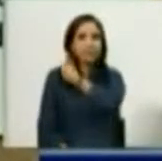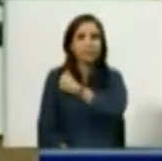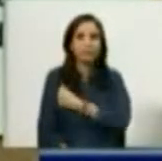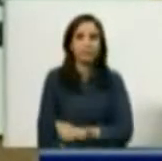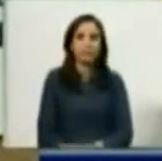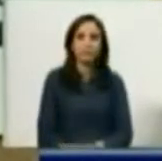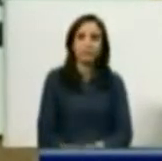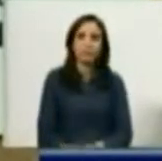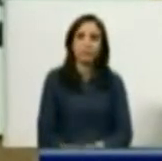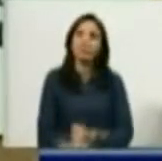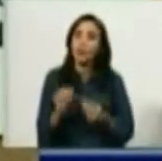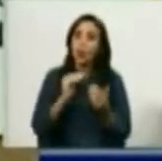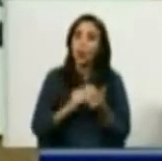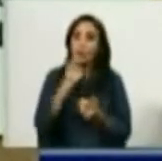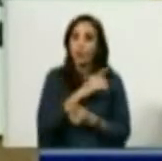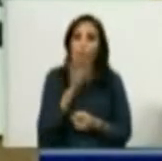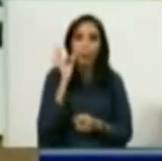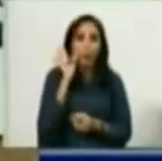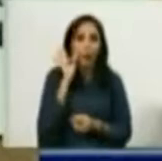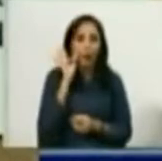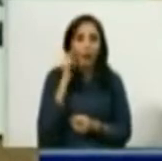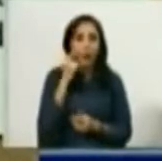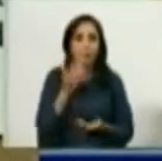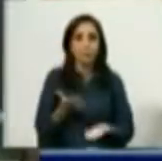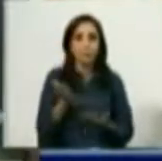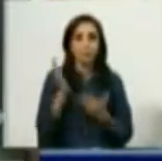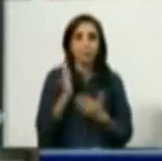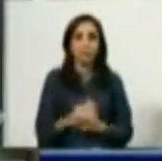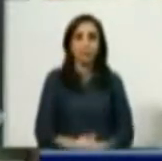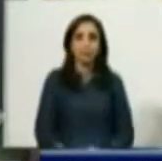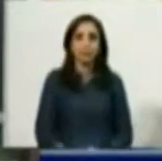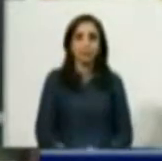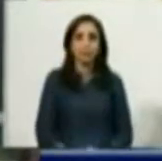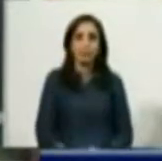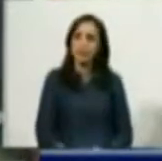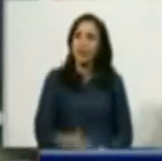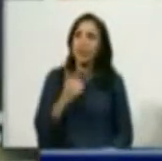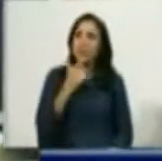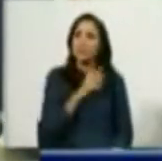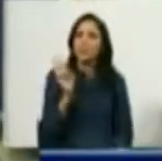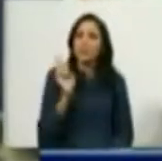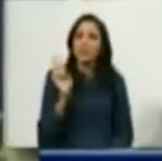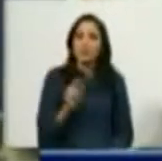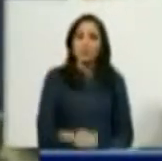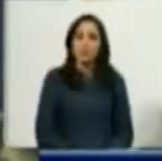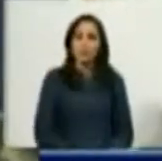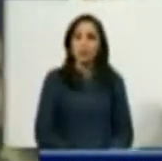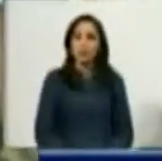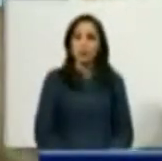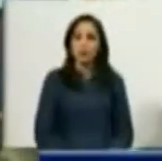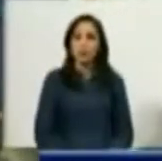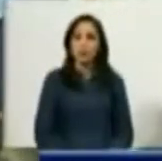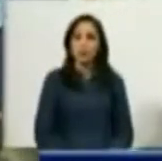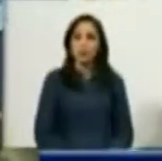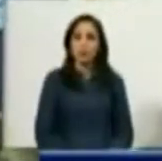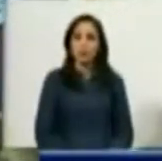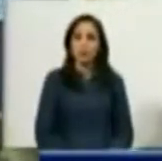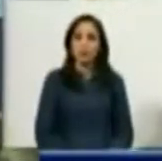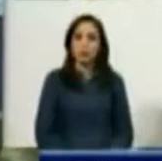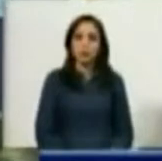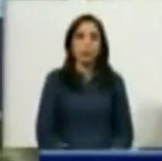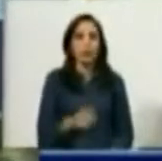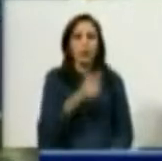reapareció la señora Becerra ella habla de Venezuela mira ella no sabe cómo es